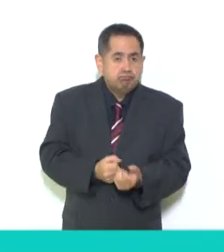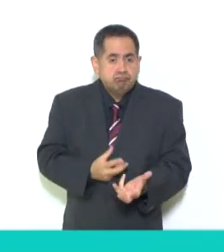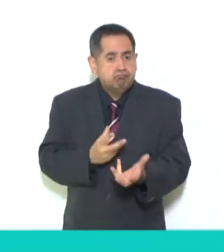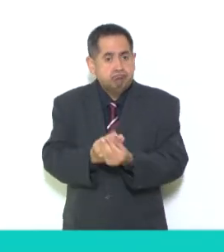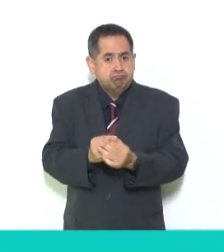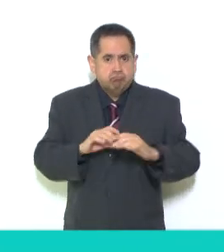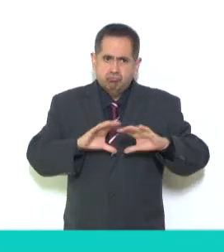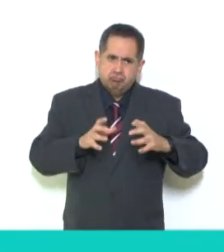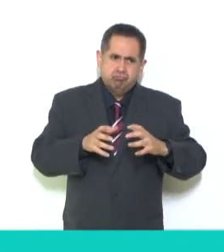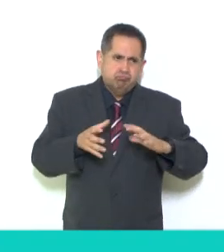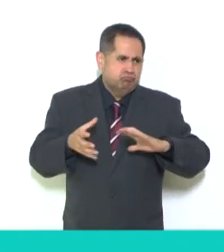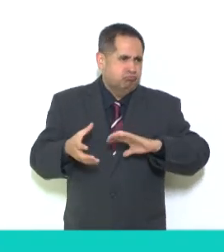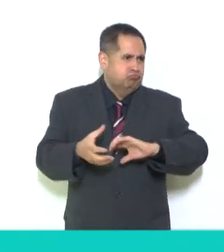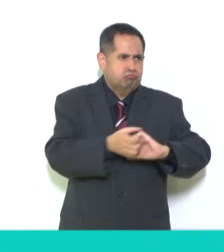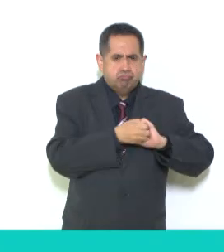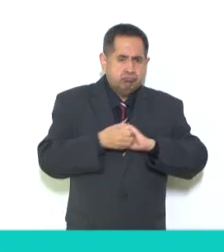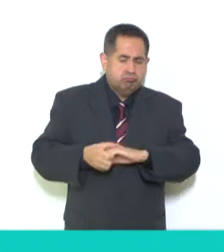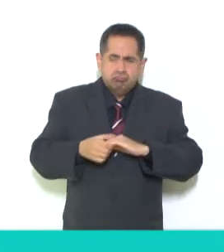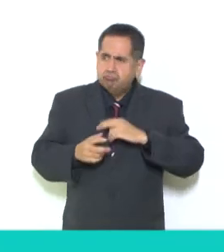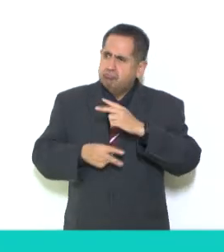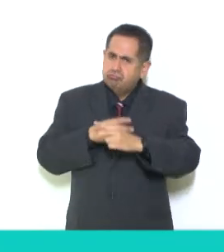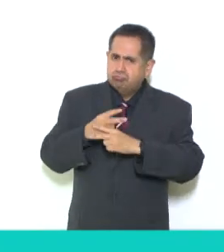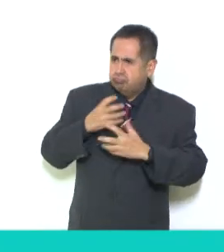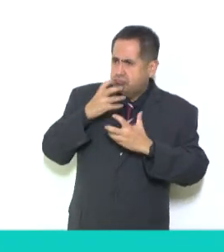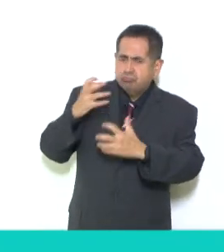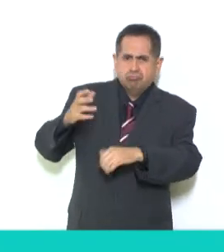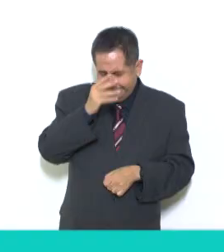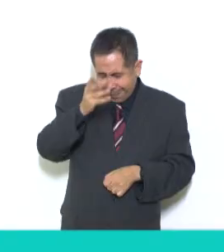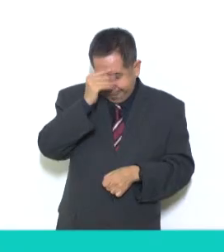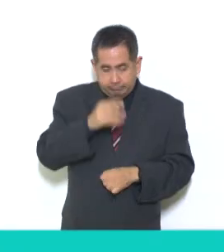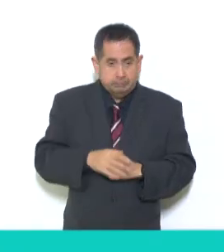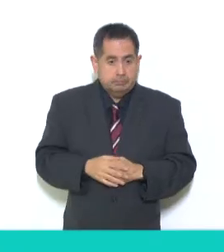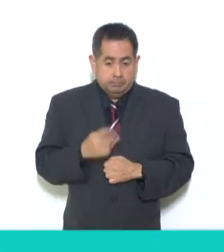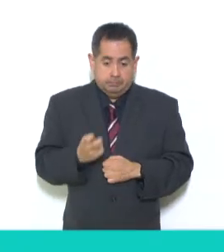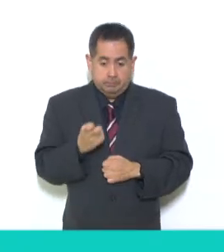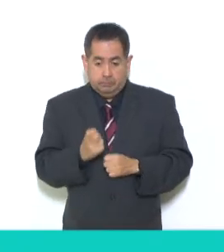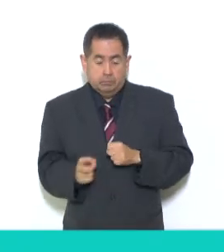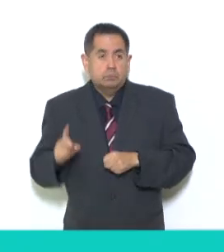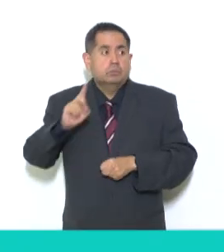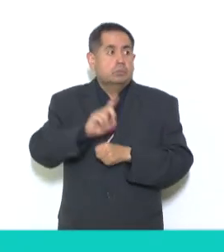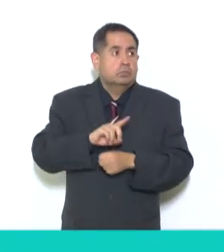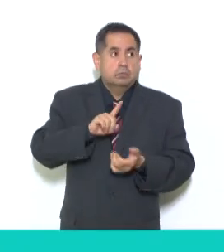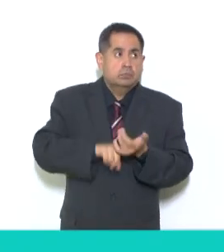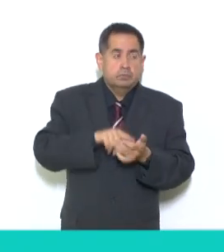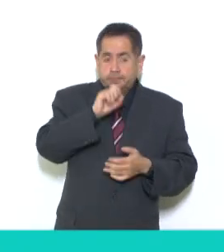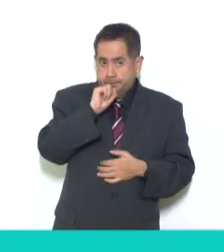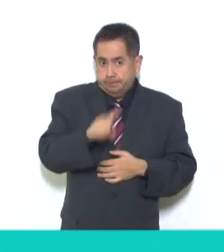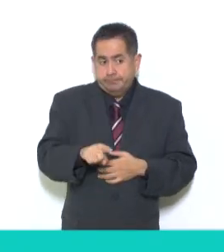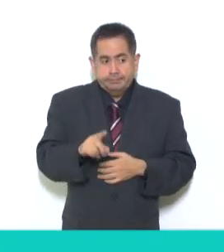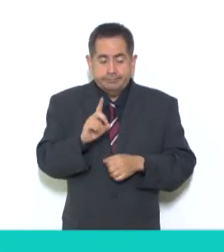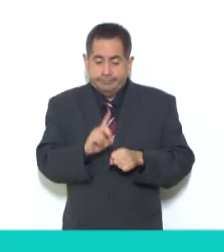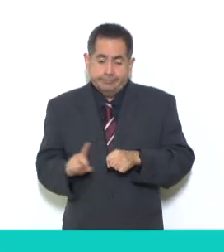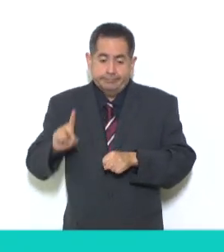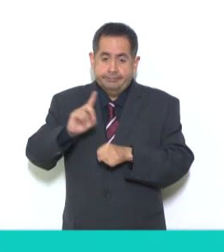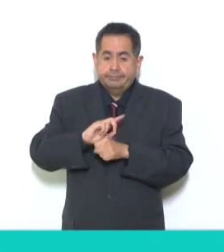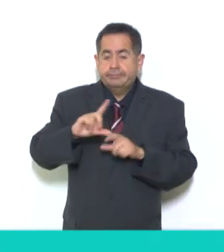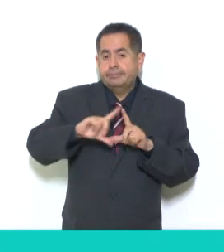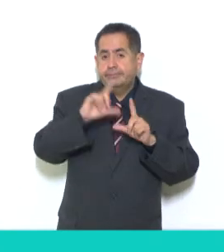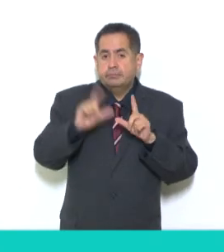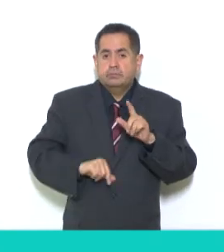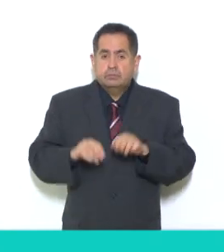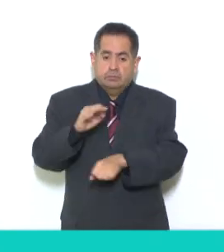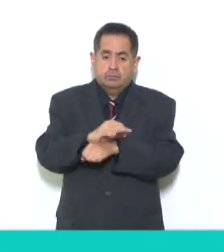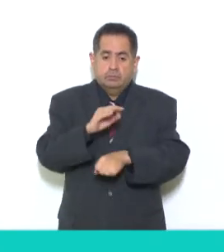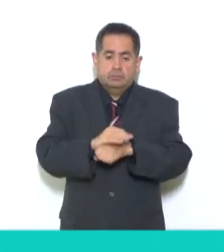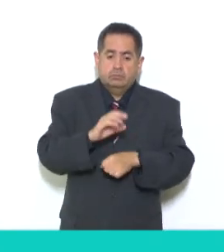inconforme el solicitante presentó en un recurso de revisión ante el info-df al considerar que no se le permitió conocer las acciones de apoyo para el mejoramiento